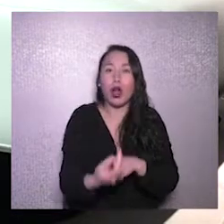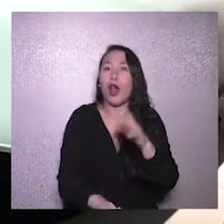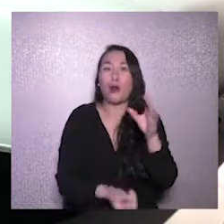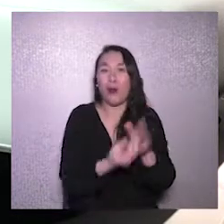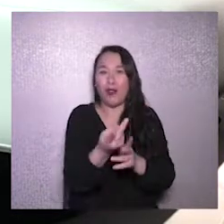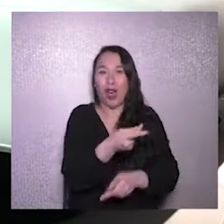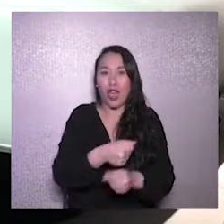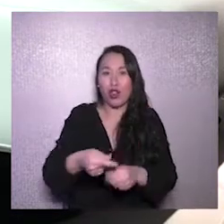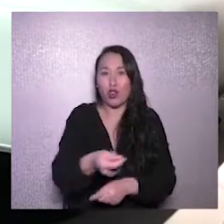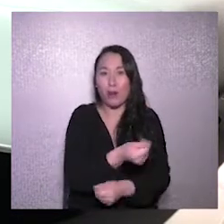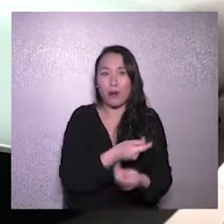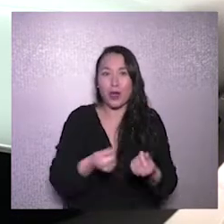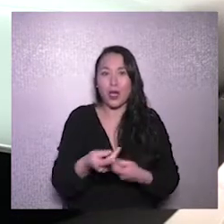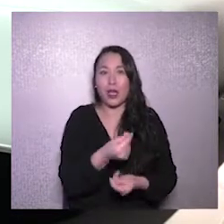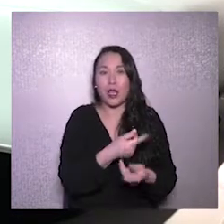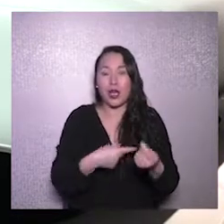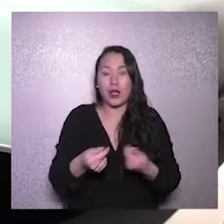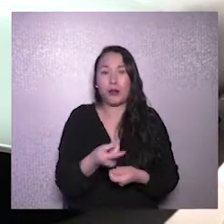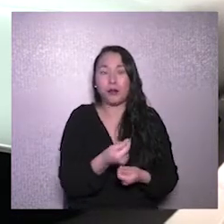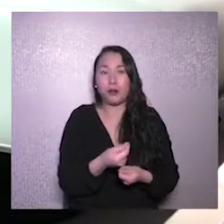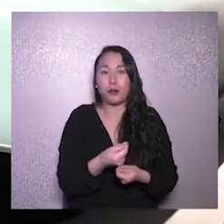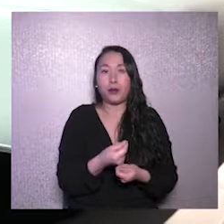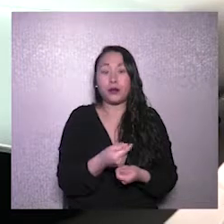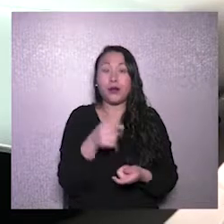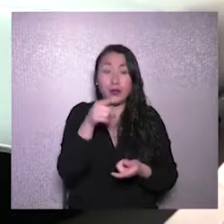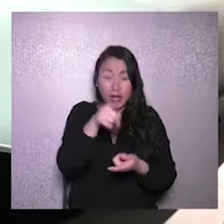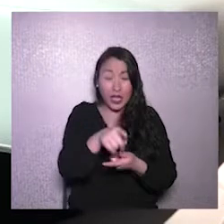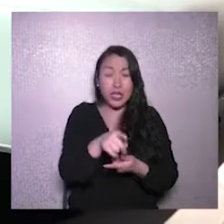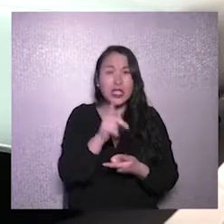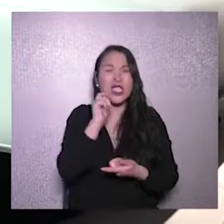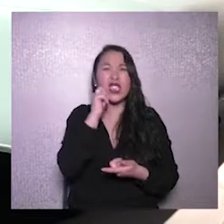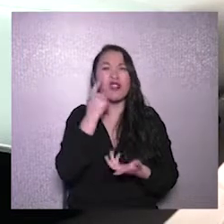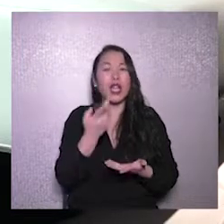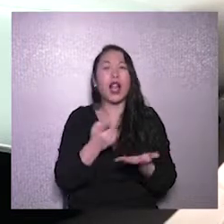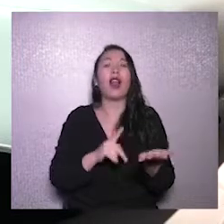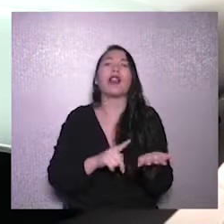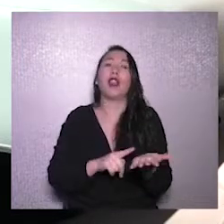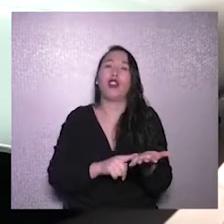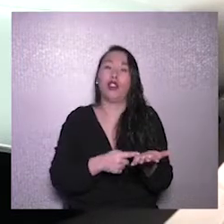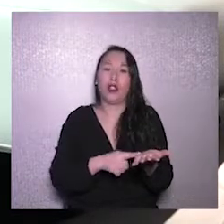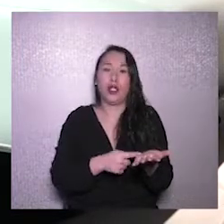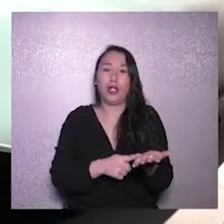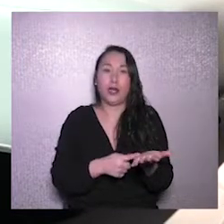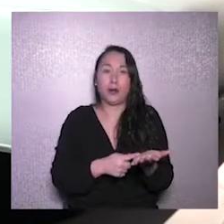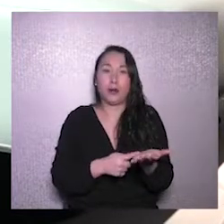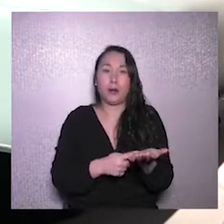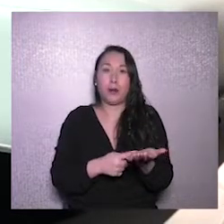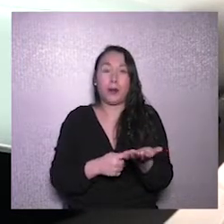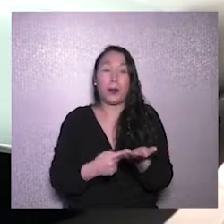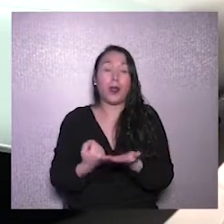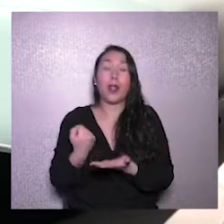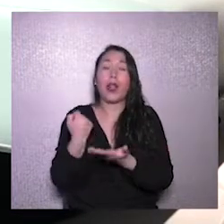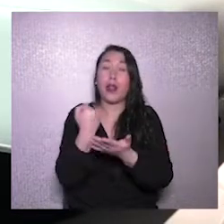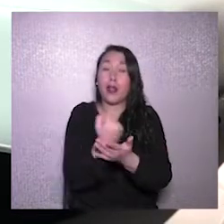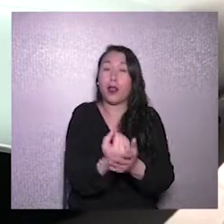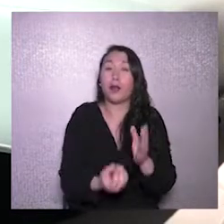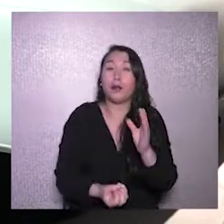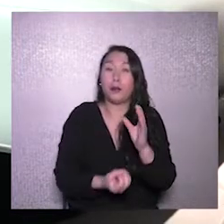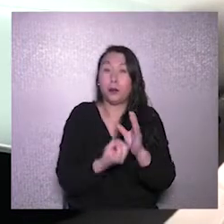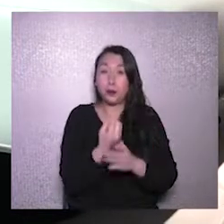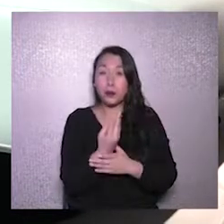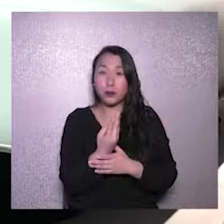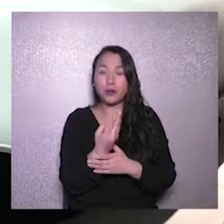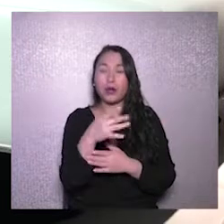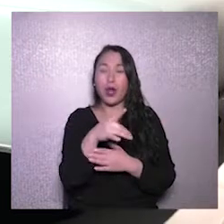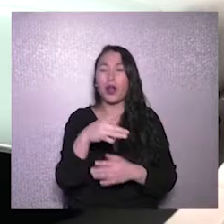economías, a economía emergente. Y en ese sentido, las tecnologías, el aporte de la innovación es un aspecto